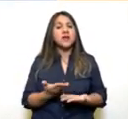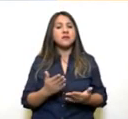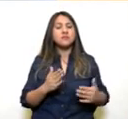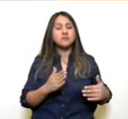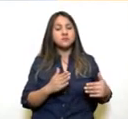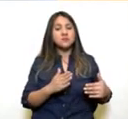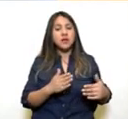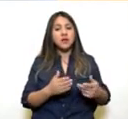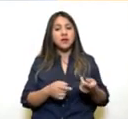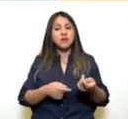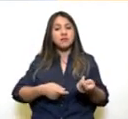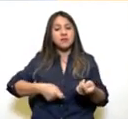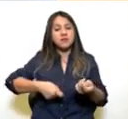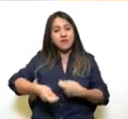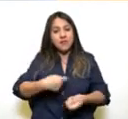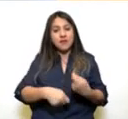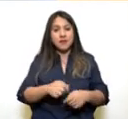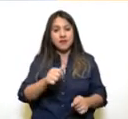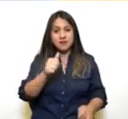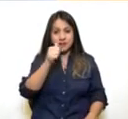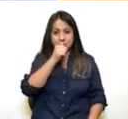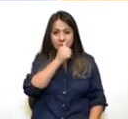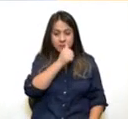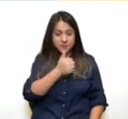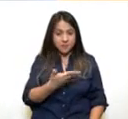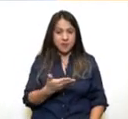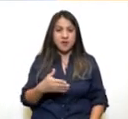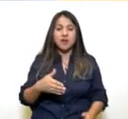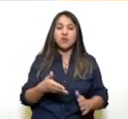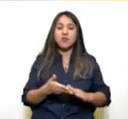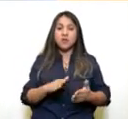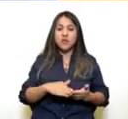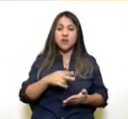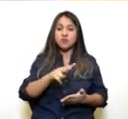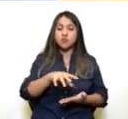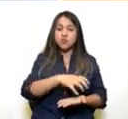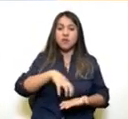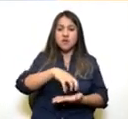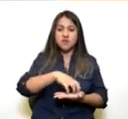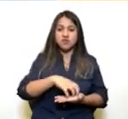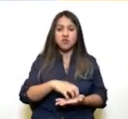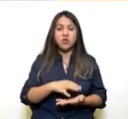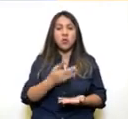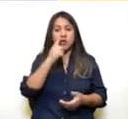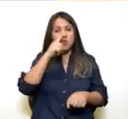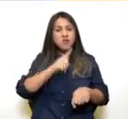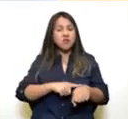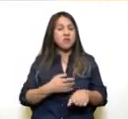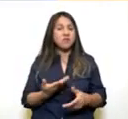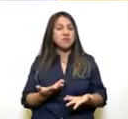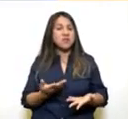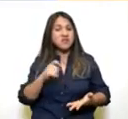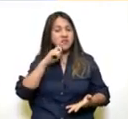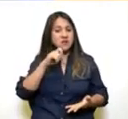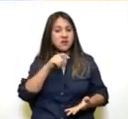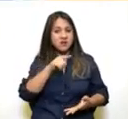arraigo de entrada en la sociedad en las comunidades las poblaciones del narcotráfico de cuánto tiempo estamos hablando de este fenómeno hay